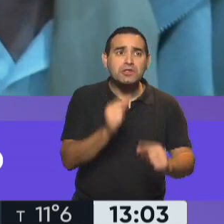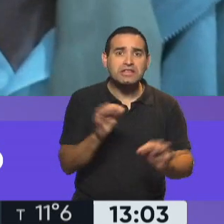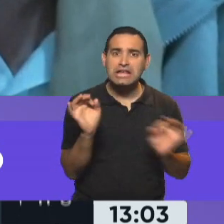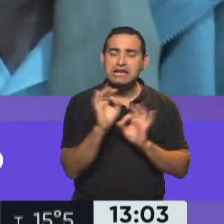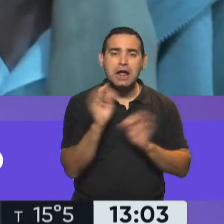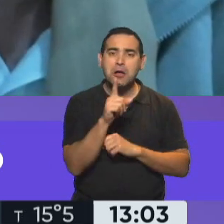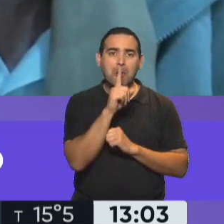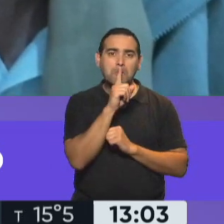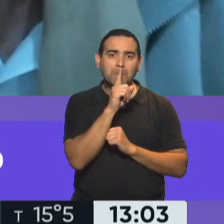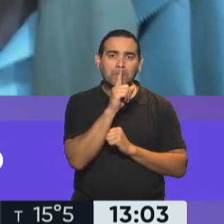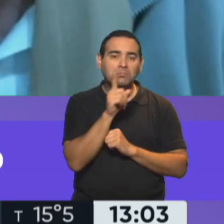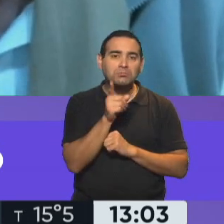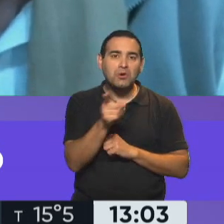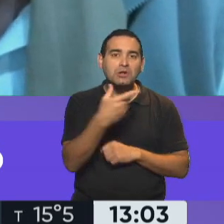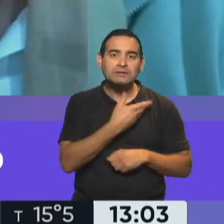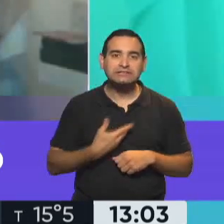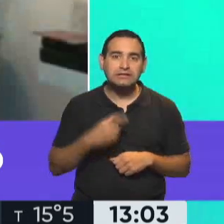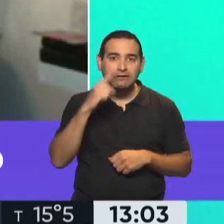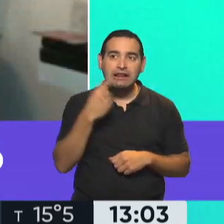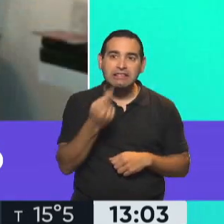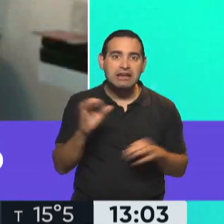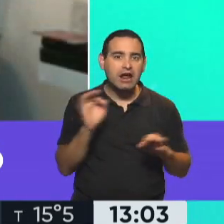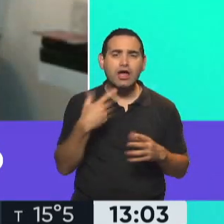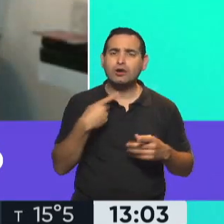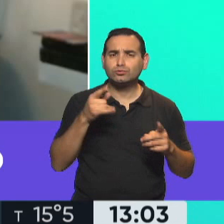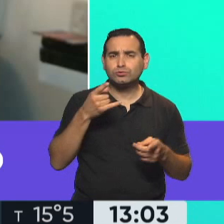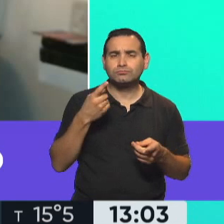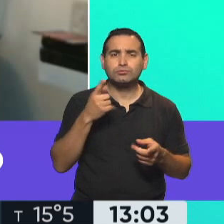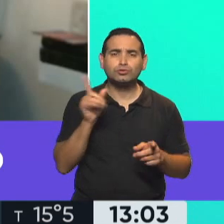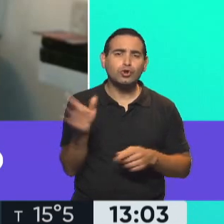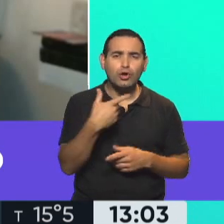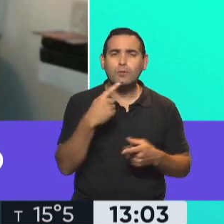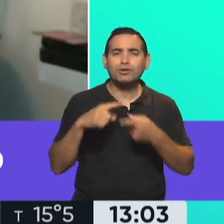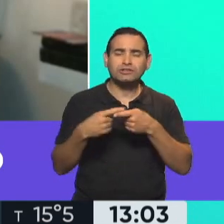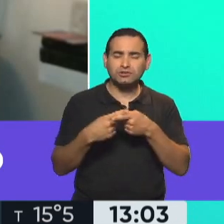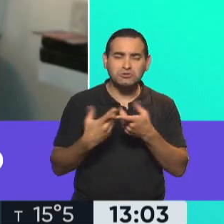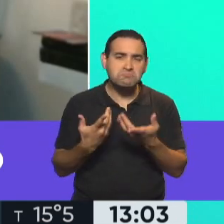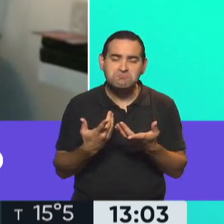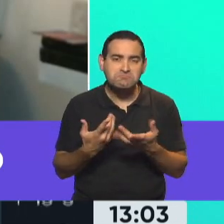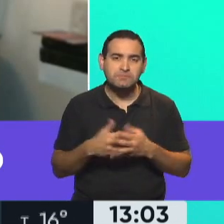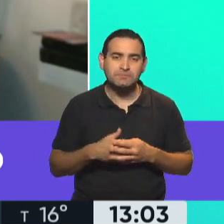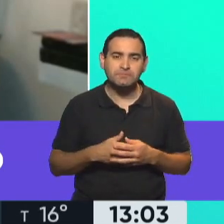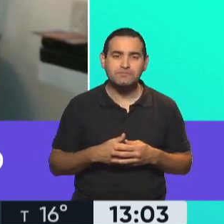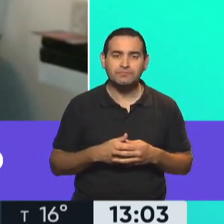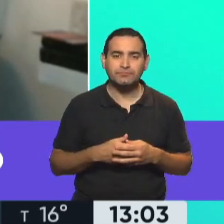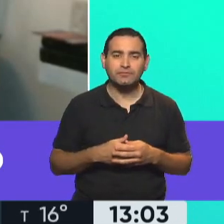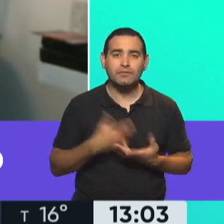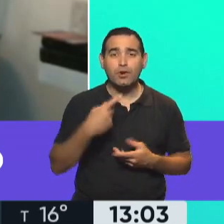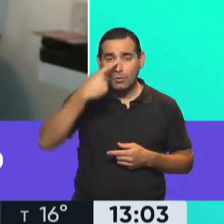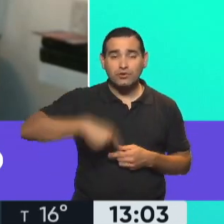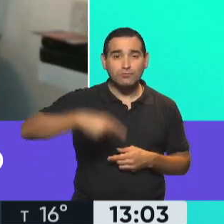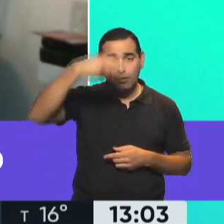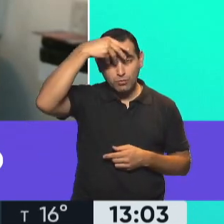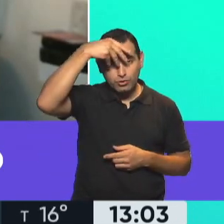agrario hacia el presidente de la República, eran todas consignas políticas que terminó con Patricia